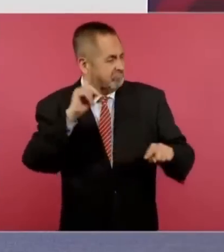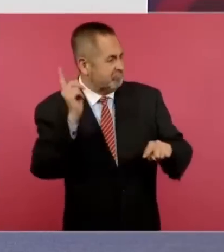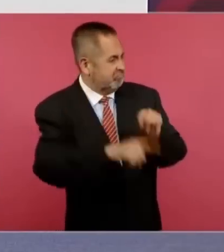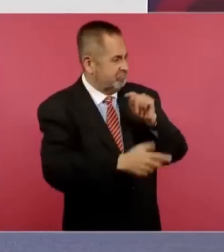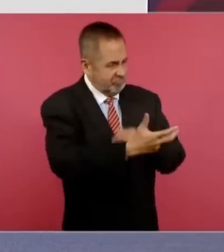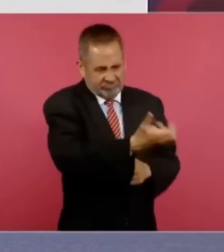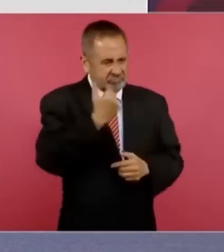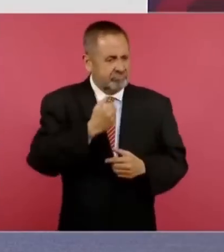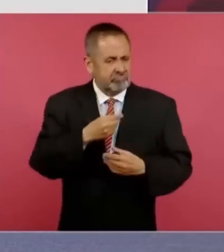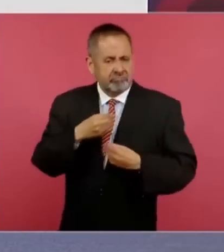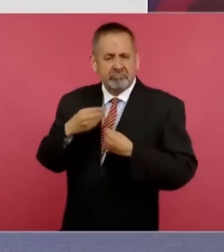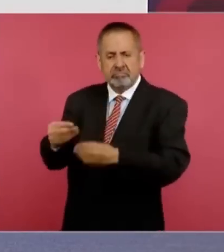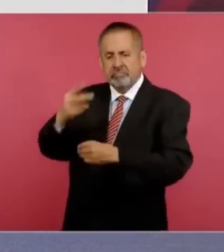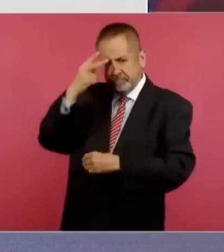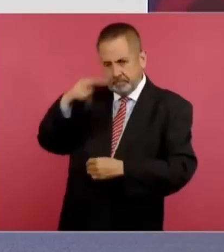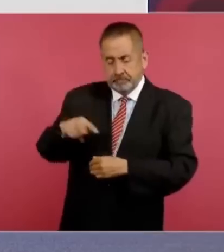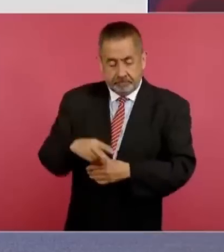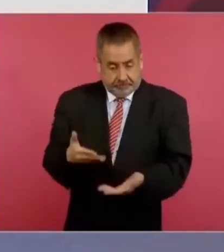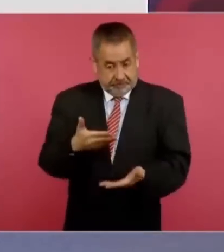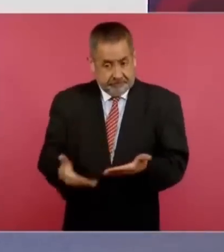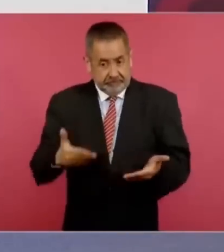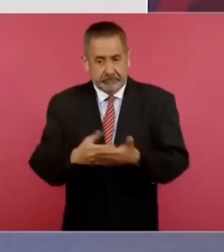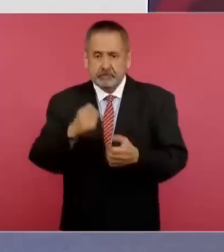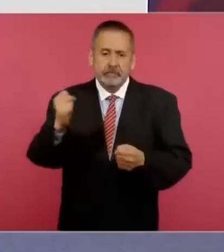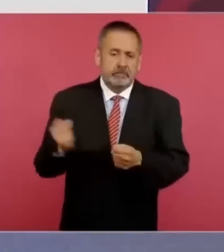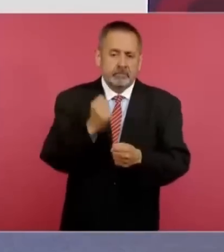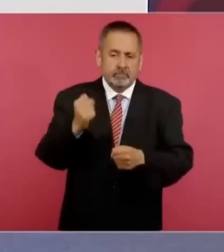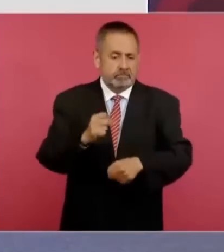le tocó, por fortuna, la energía eléctrica.